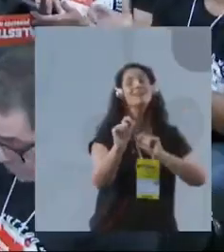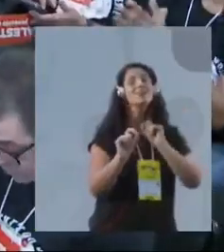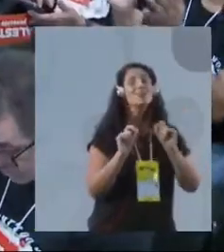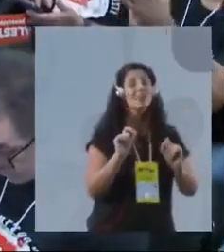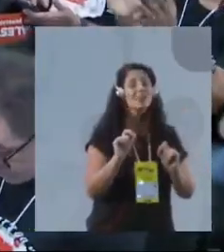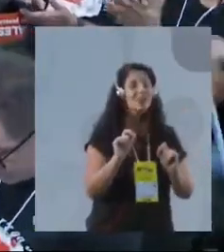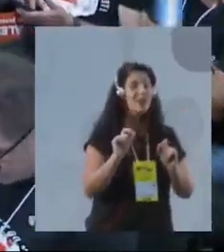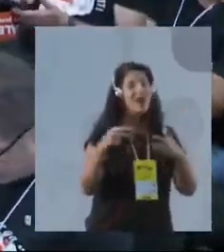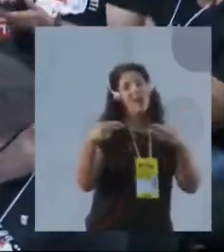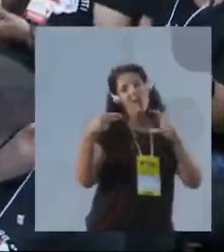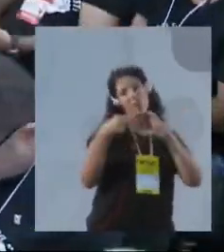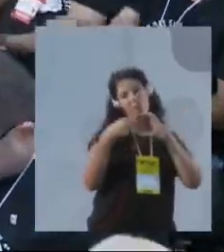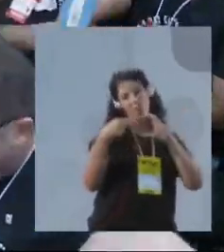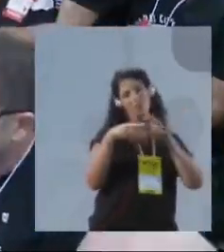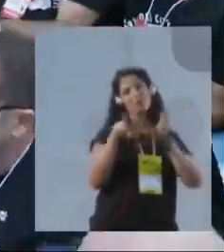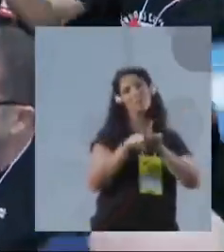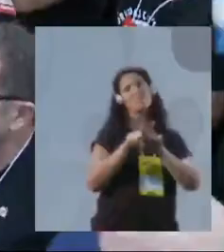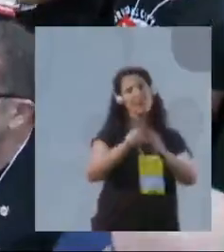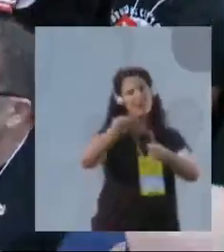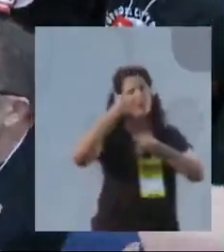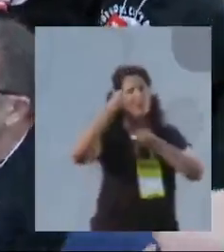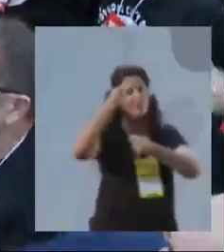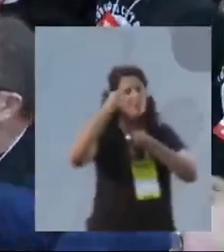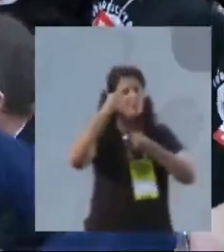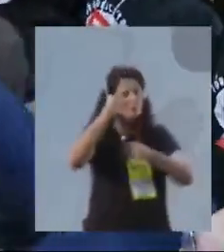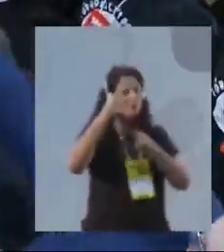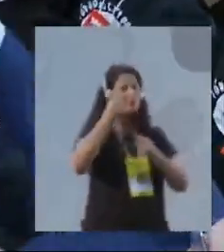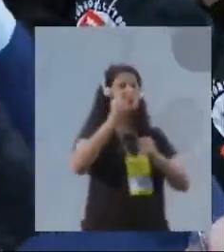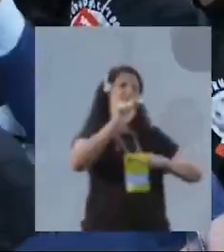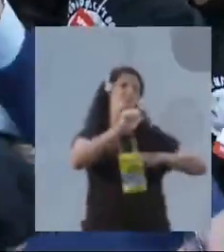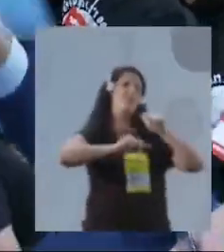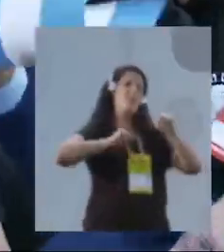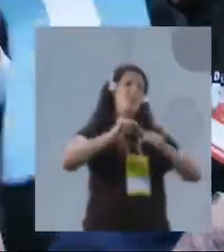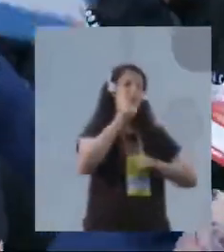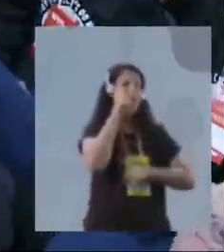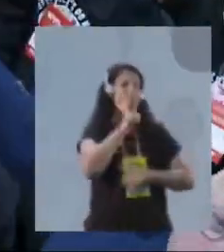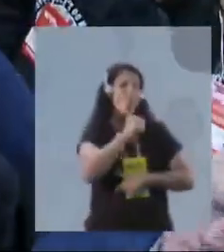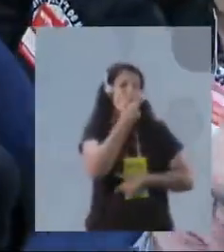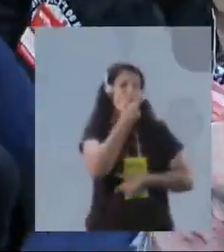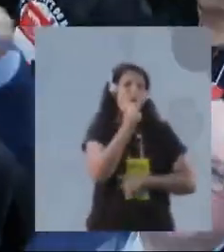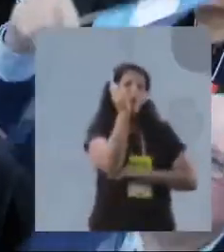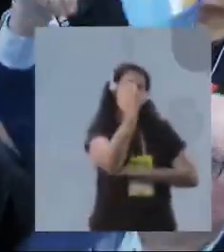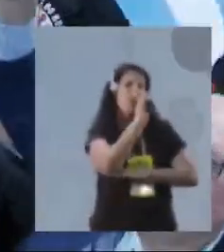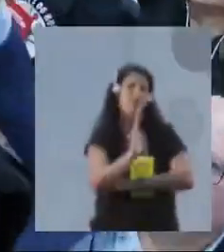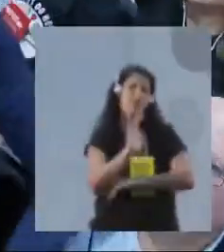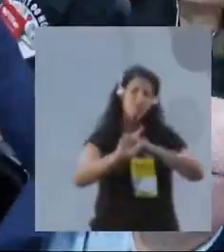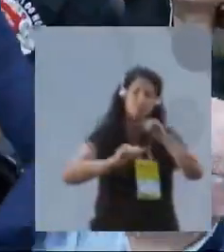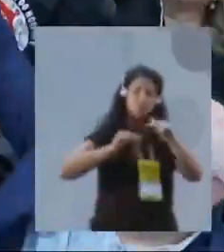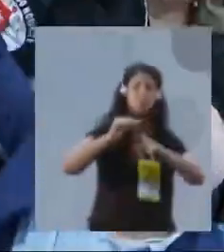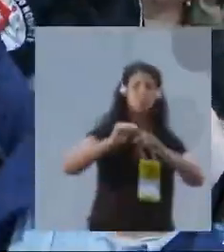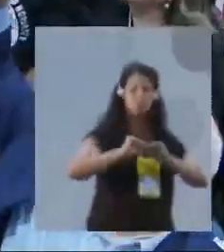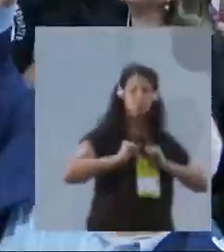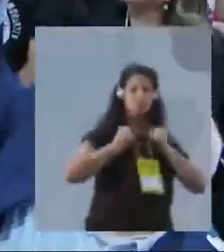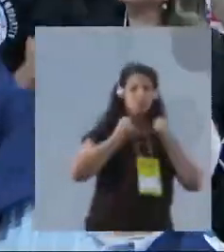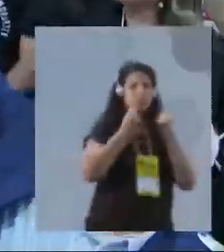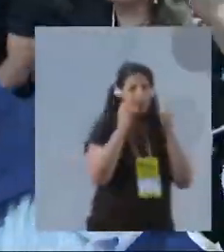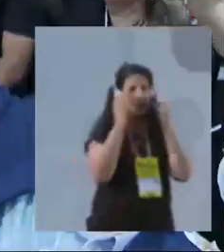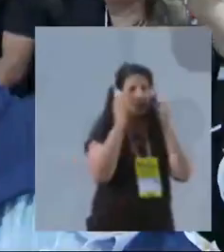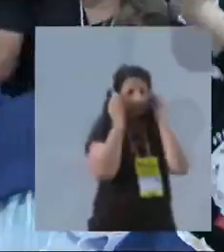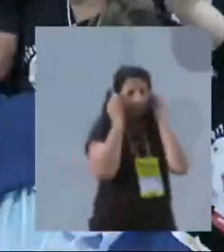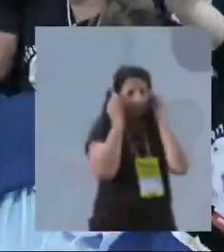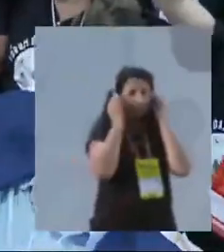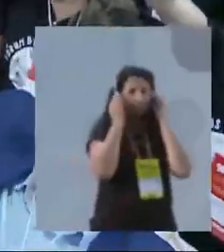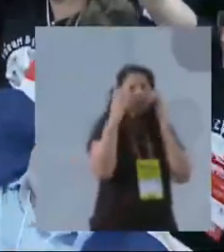Gracias, trabajadores y trabajadoras brasileros, por darnos el ejemplo. Gracias,